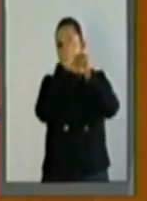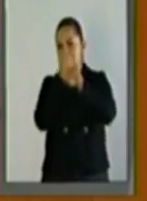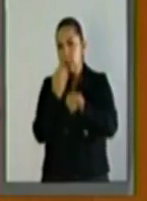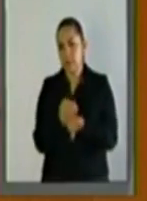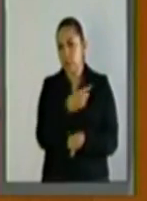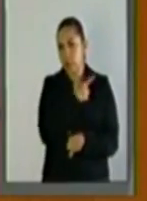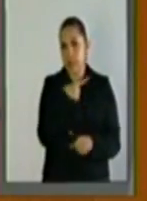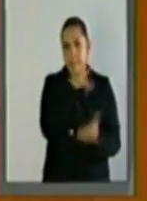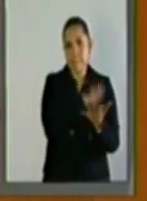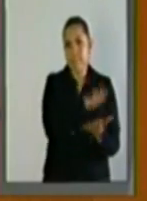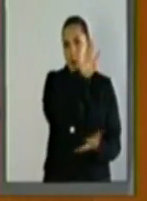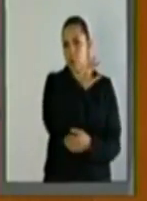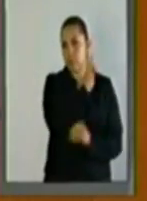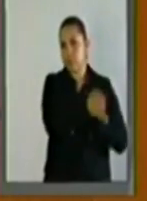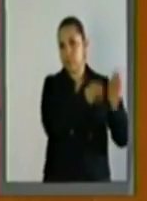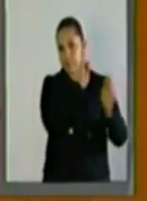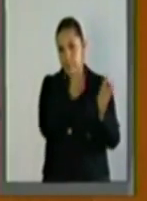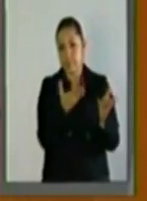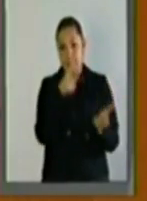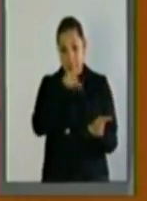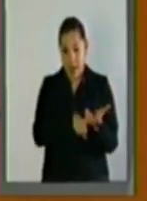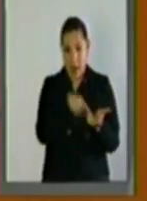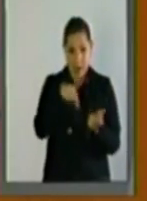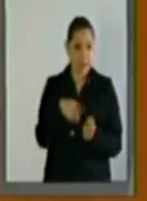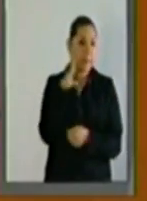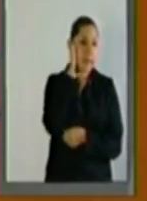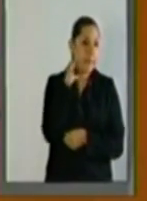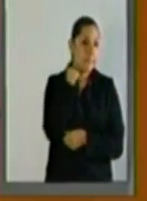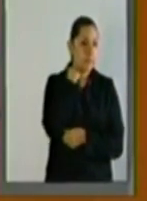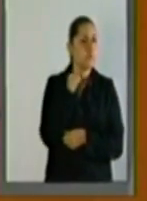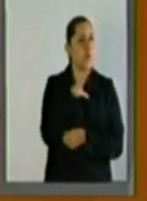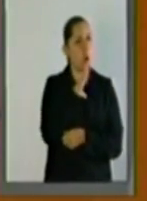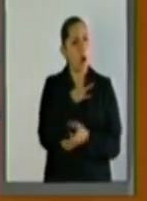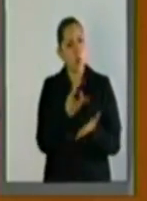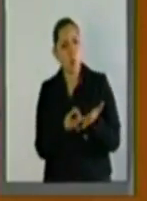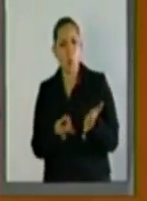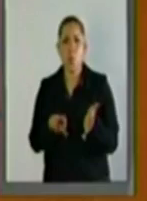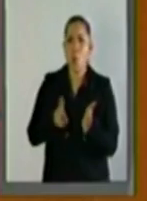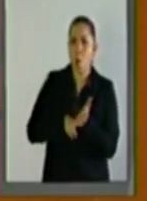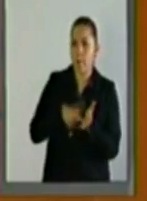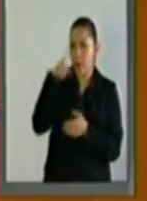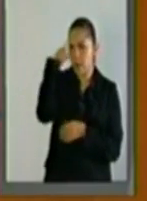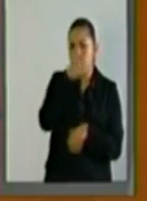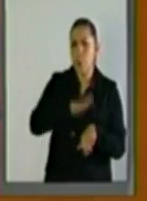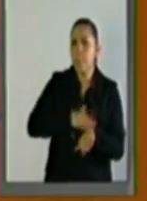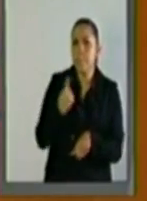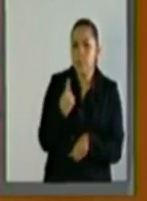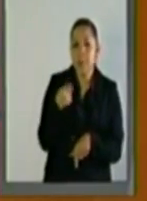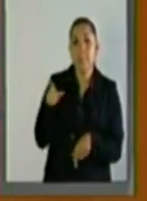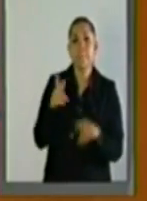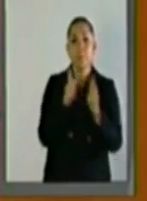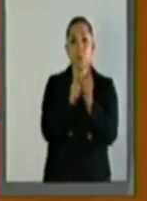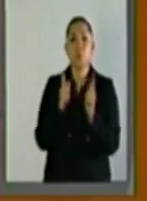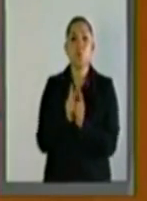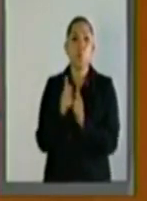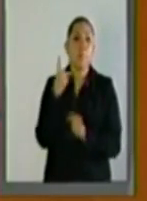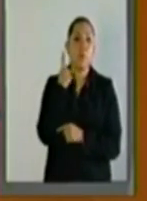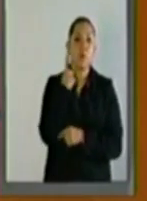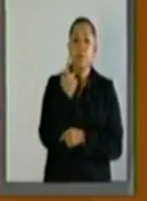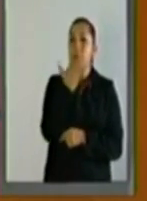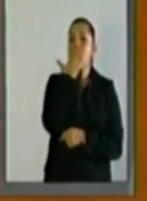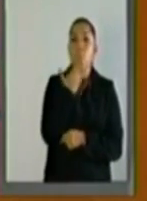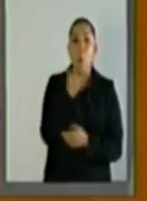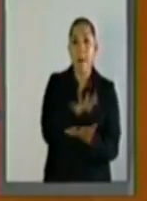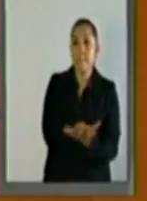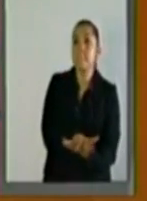Senado implica una doble complejidad, en razón de que ningún grupo parlamentario tiene la mayoría absoluta por